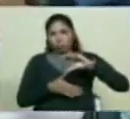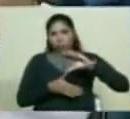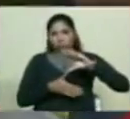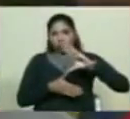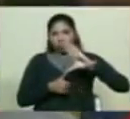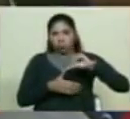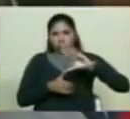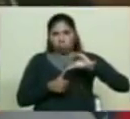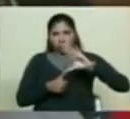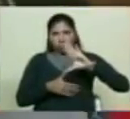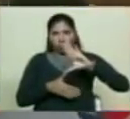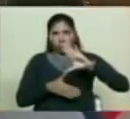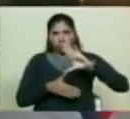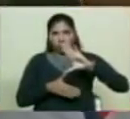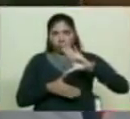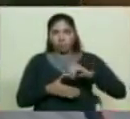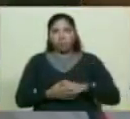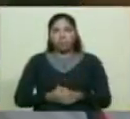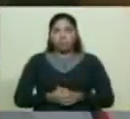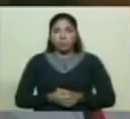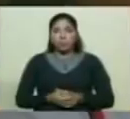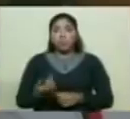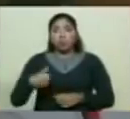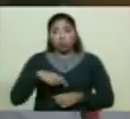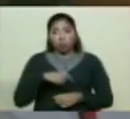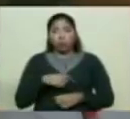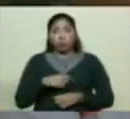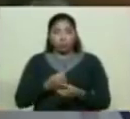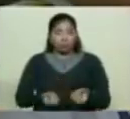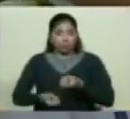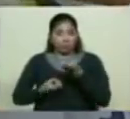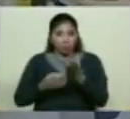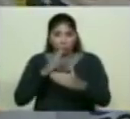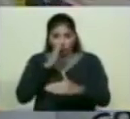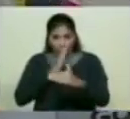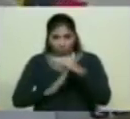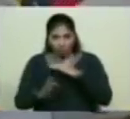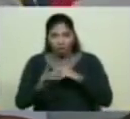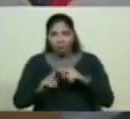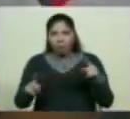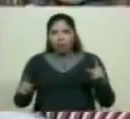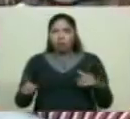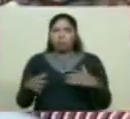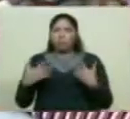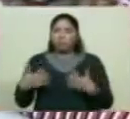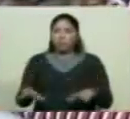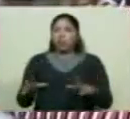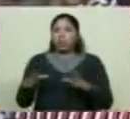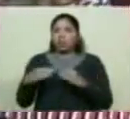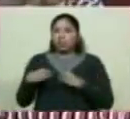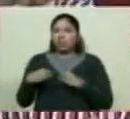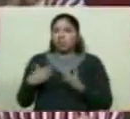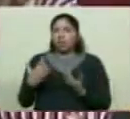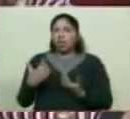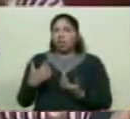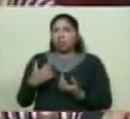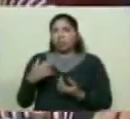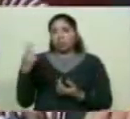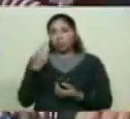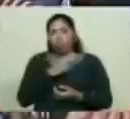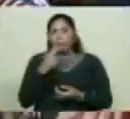con humildad lo decimos pero con reconocimiento del compromiso que tenemos